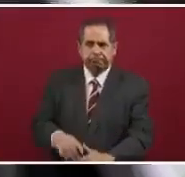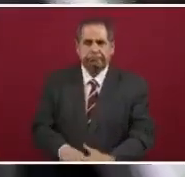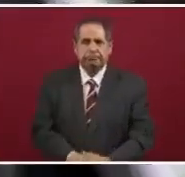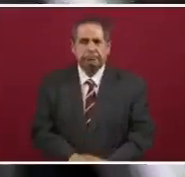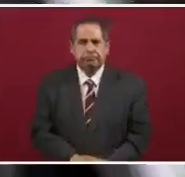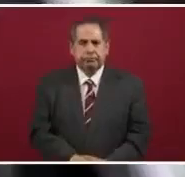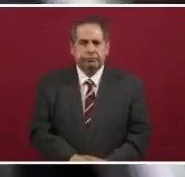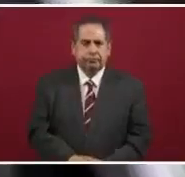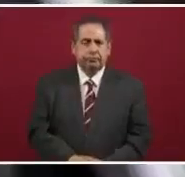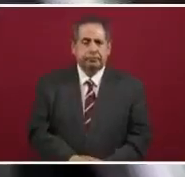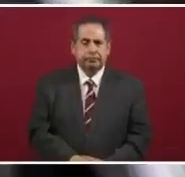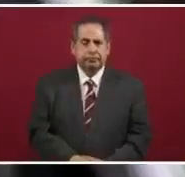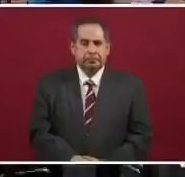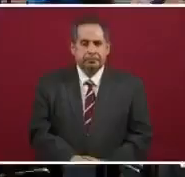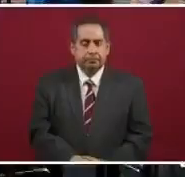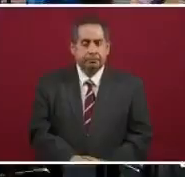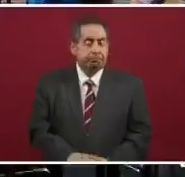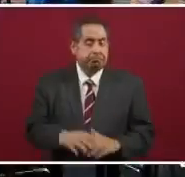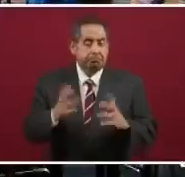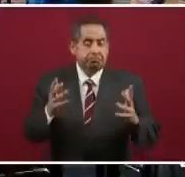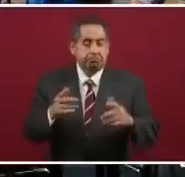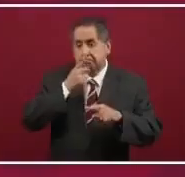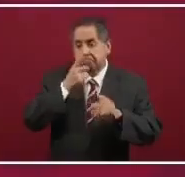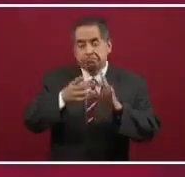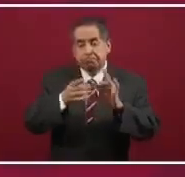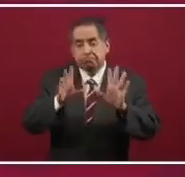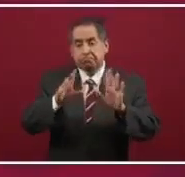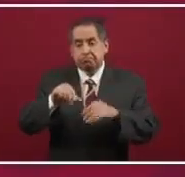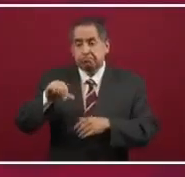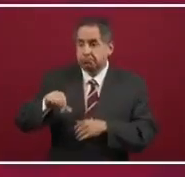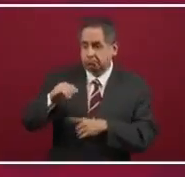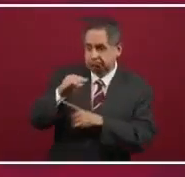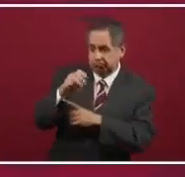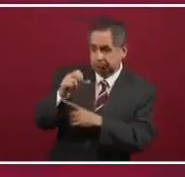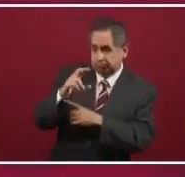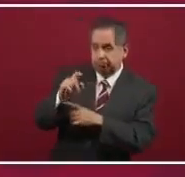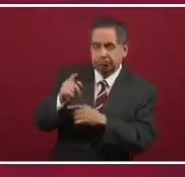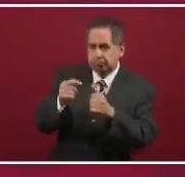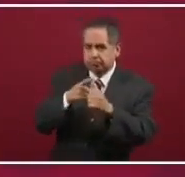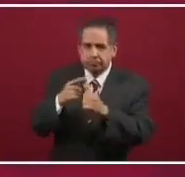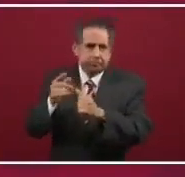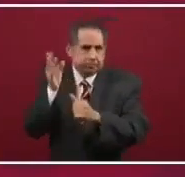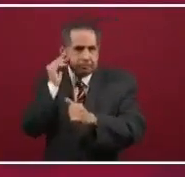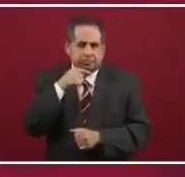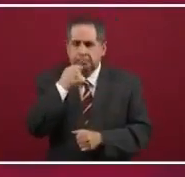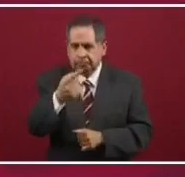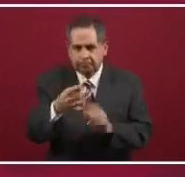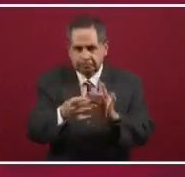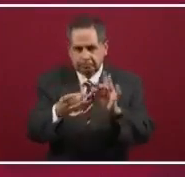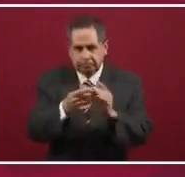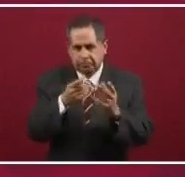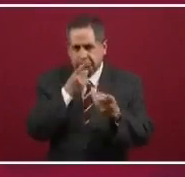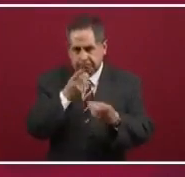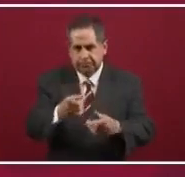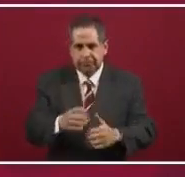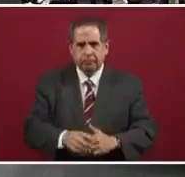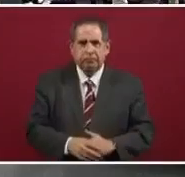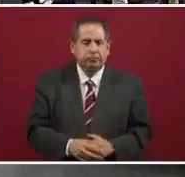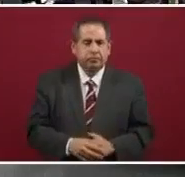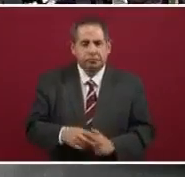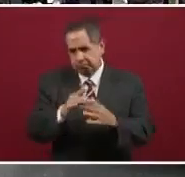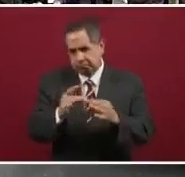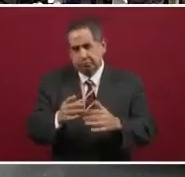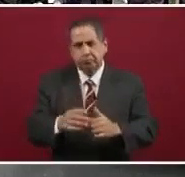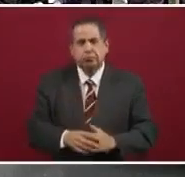lo puede compartir? Pues no sé qué haya dicho hoy, Marcelo, voy a escuchar mañana, si quieren, les